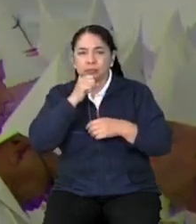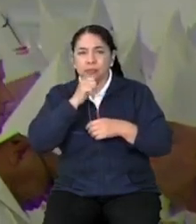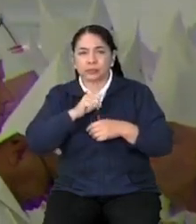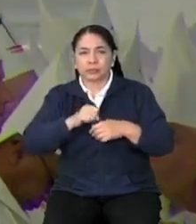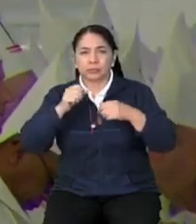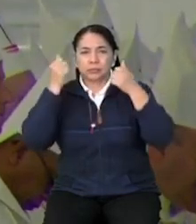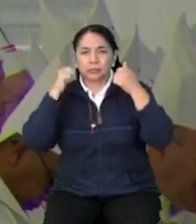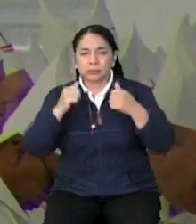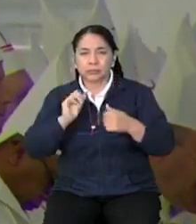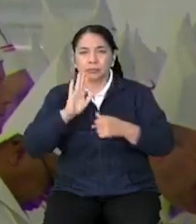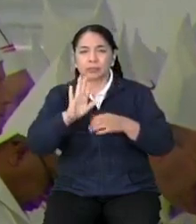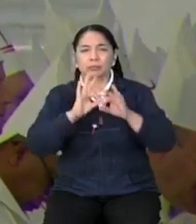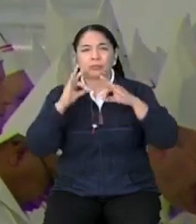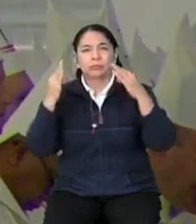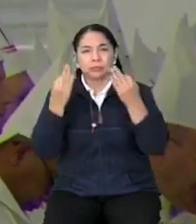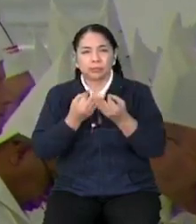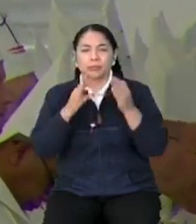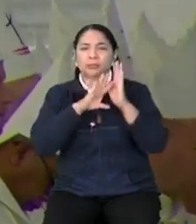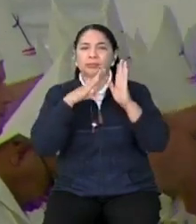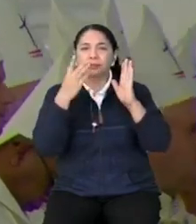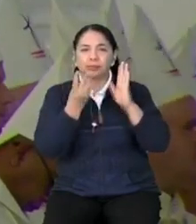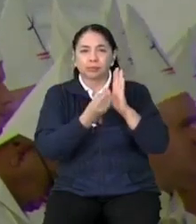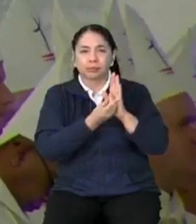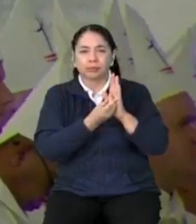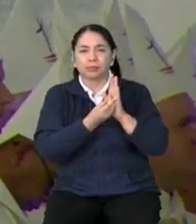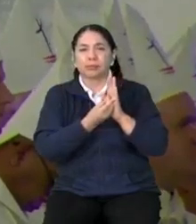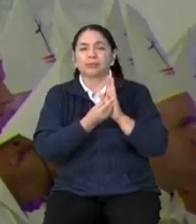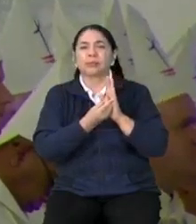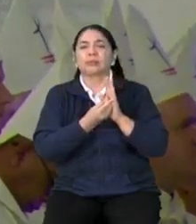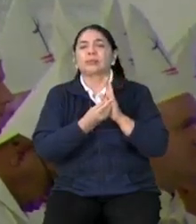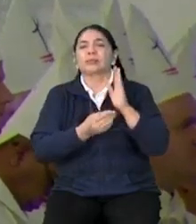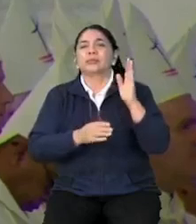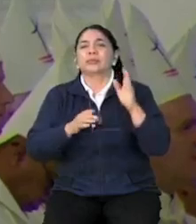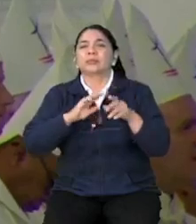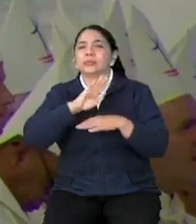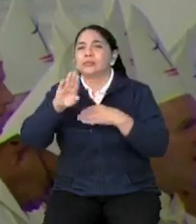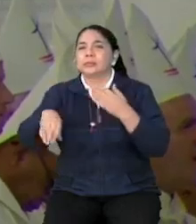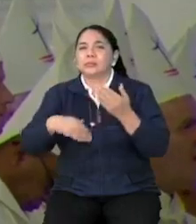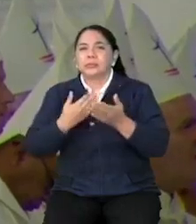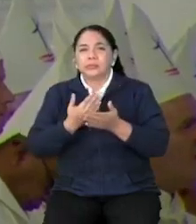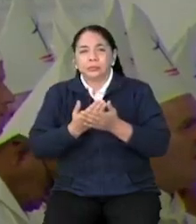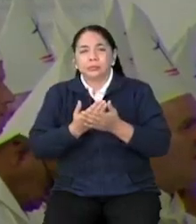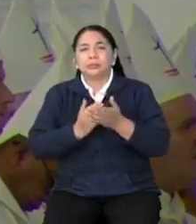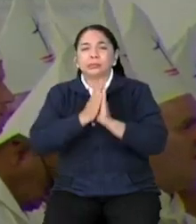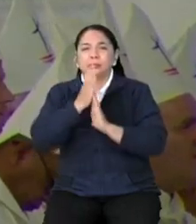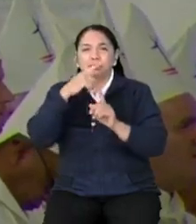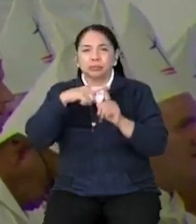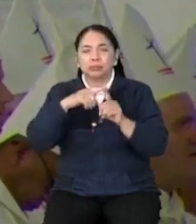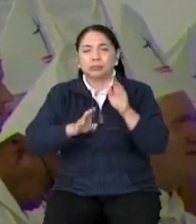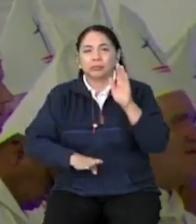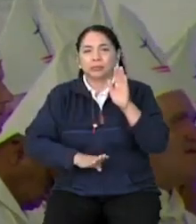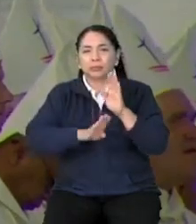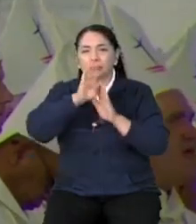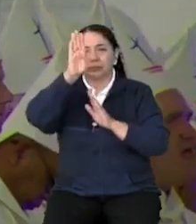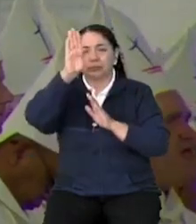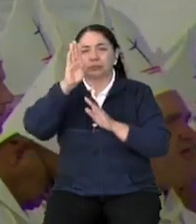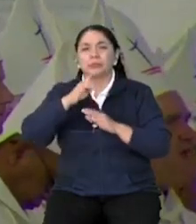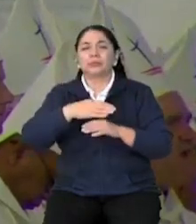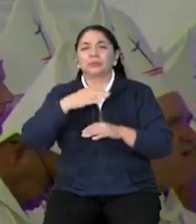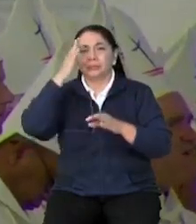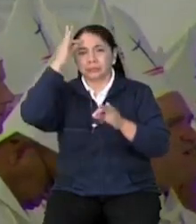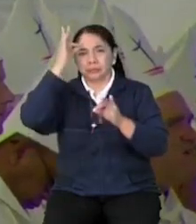familias y a las comunidades parroquiales que los han ayudado a crecer en la fe y los